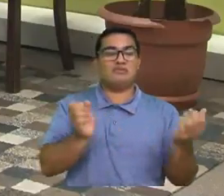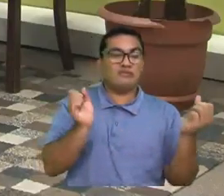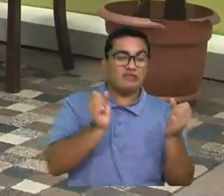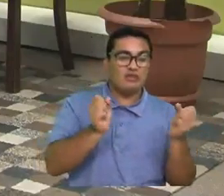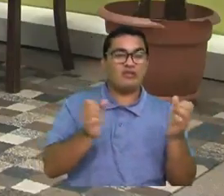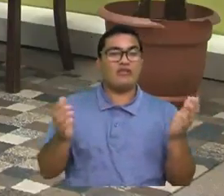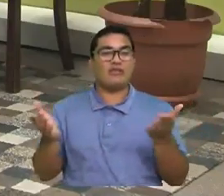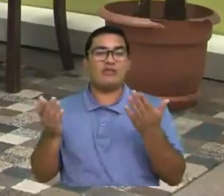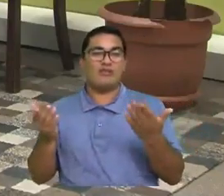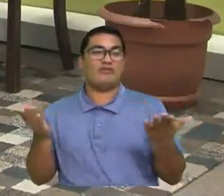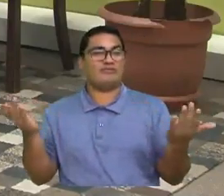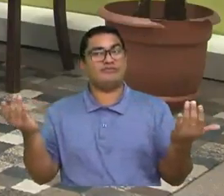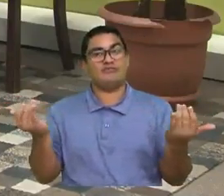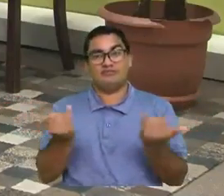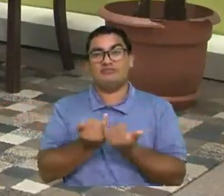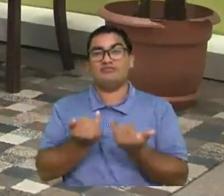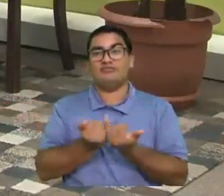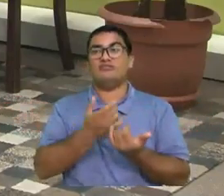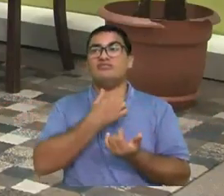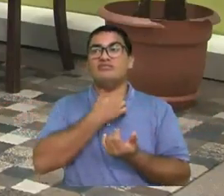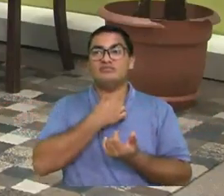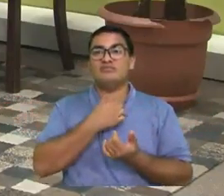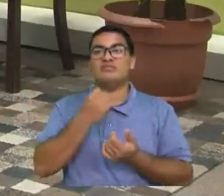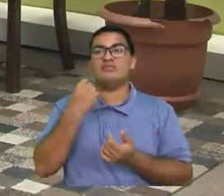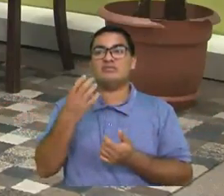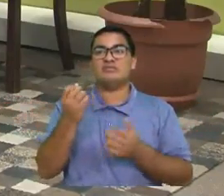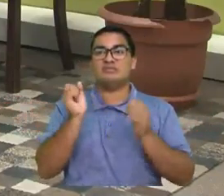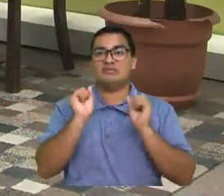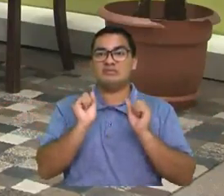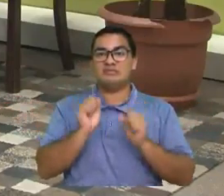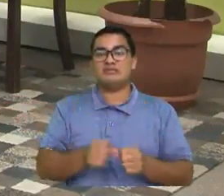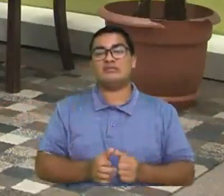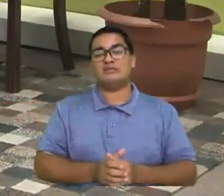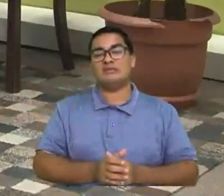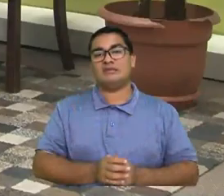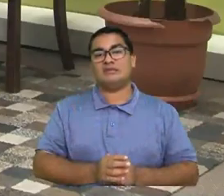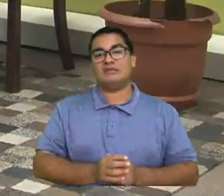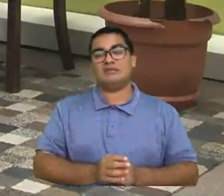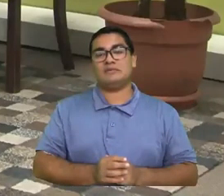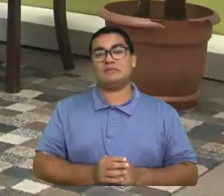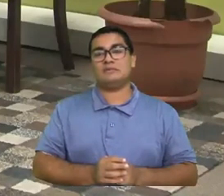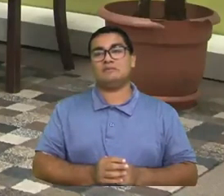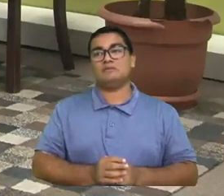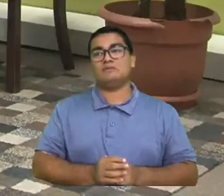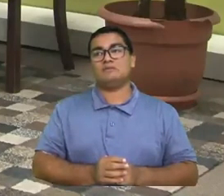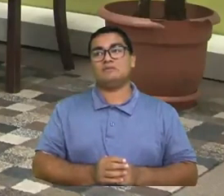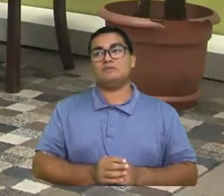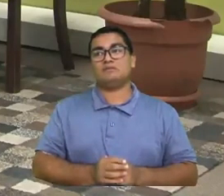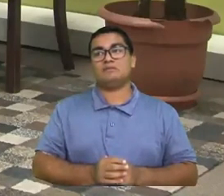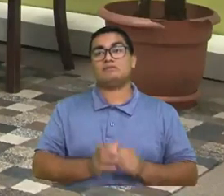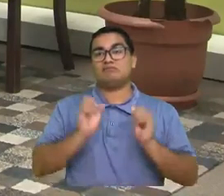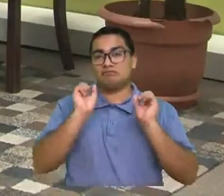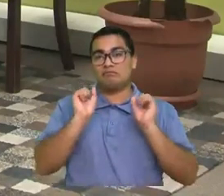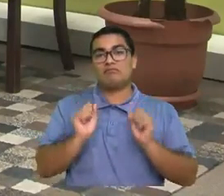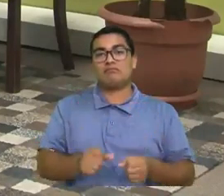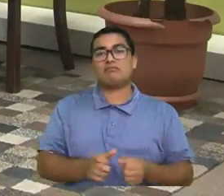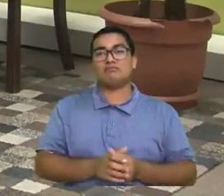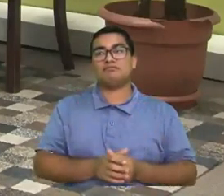una afección a nivel de la garganta y te puede causar dolor. Sí, es una de las causas,